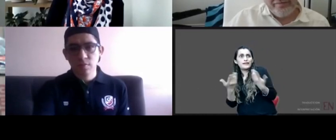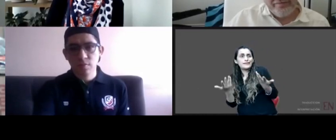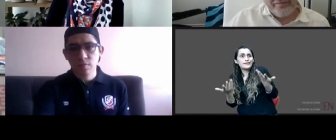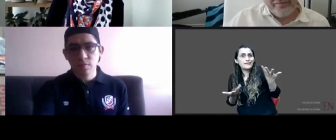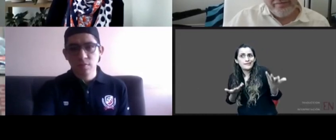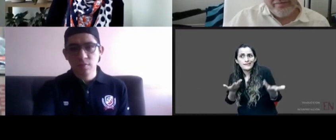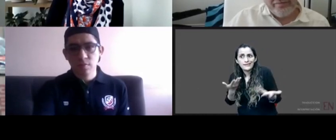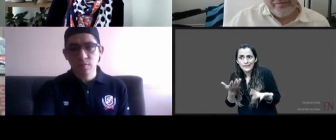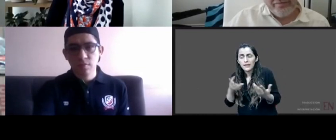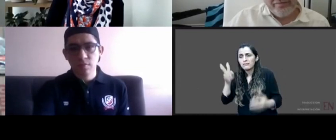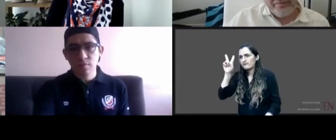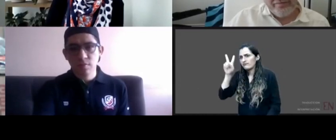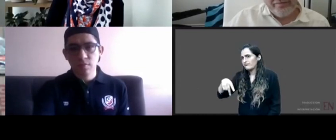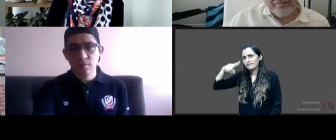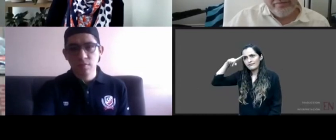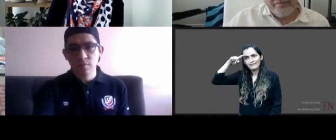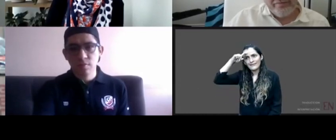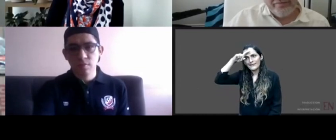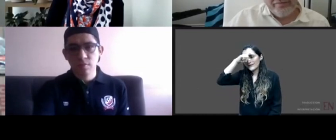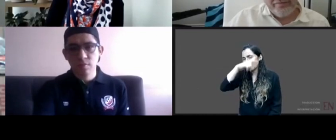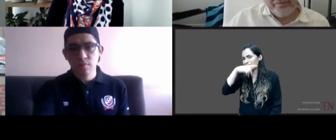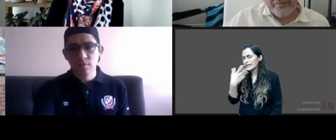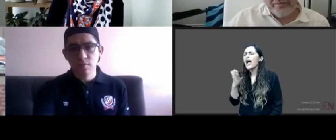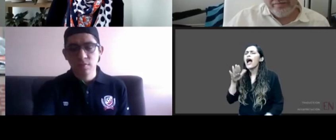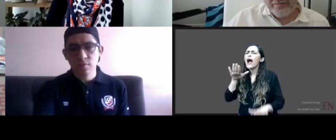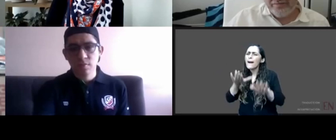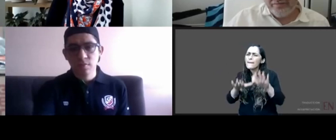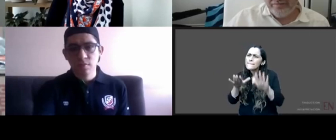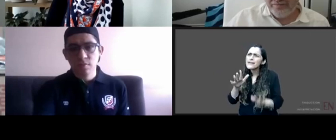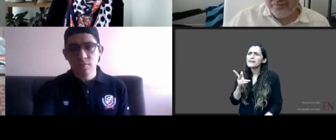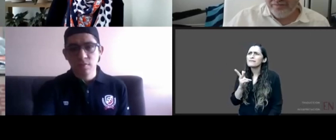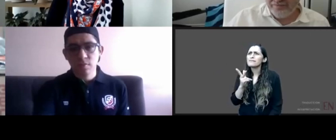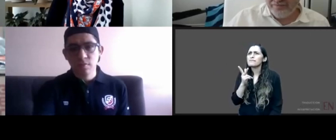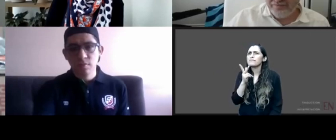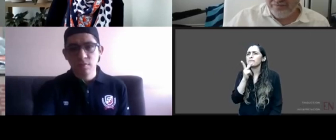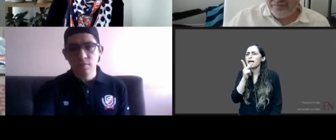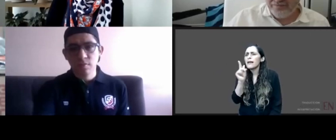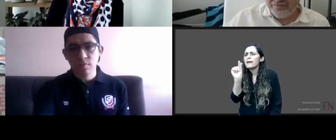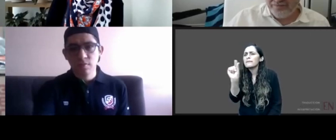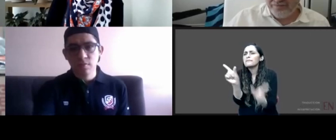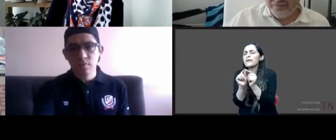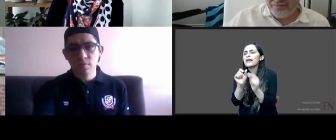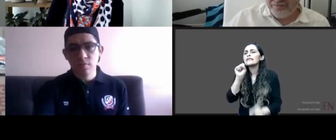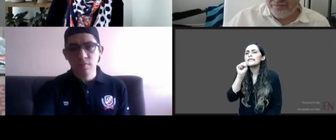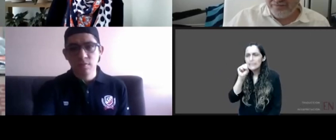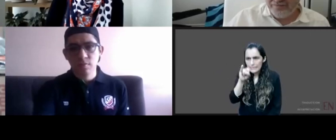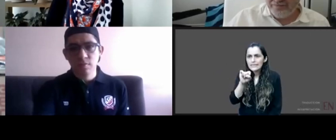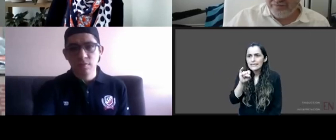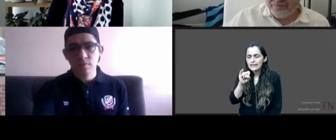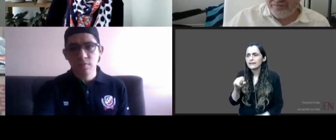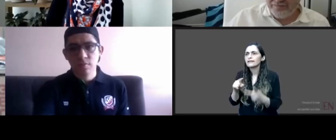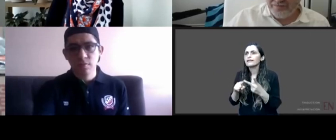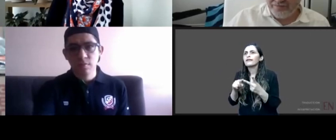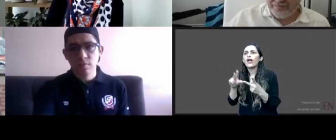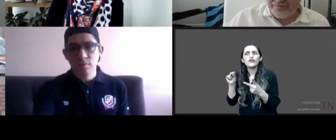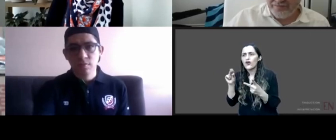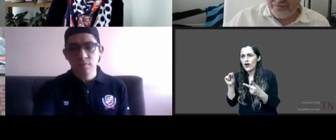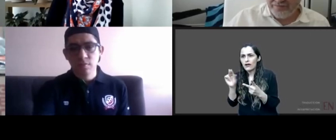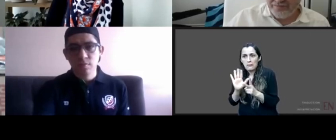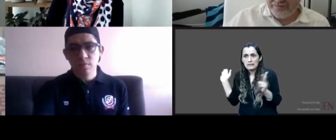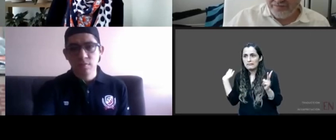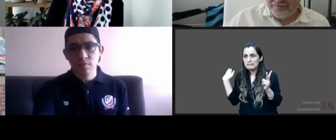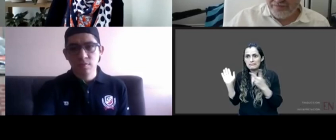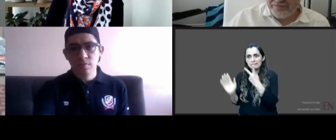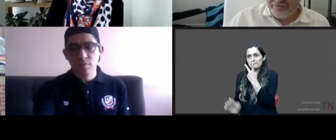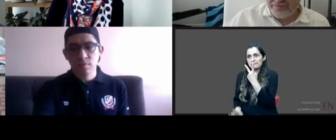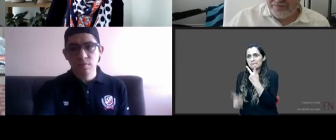conocer, a lo mejor conocíamos, sí, no. De hecho, muchos maestros pues